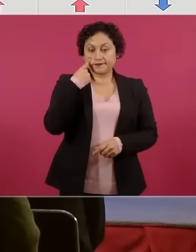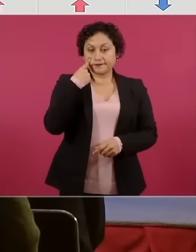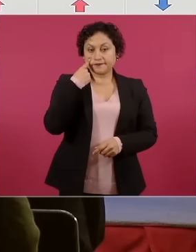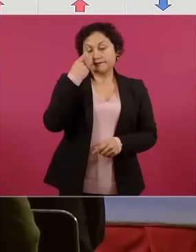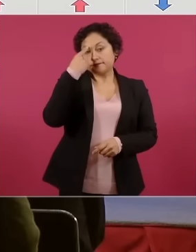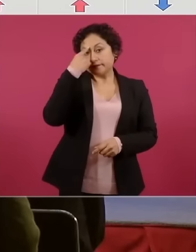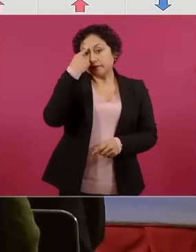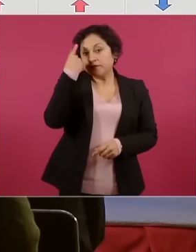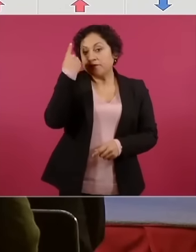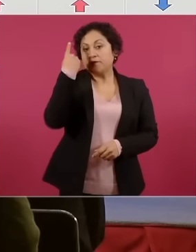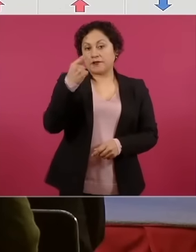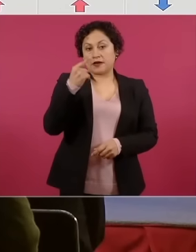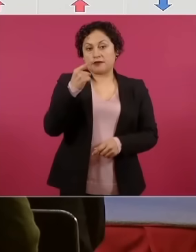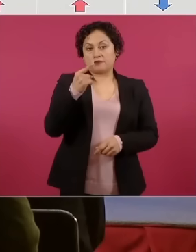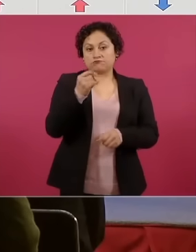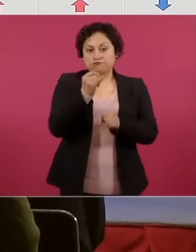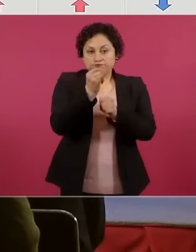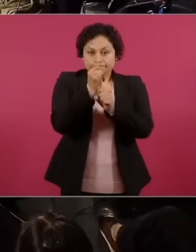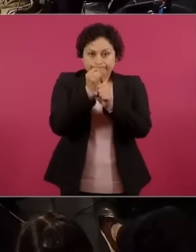de investigación,